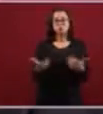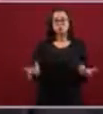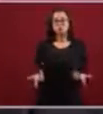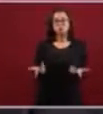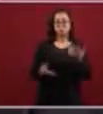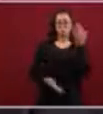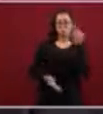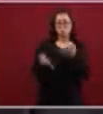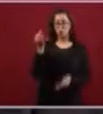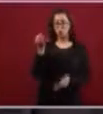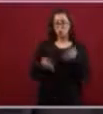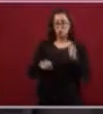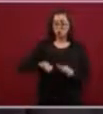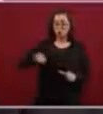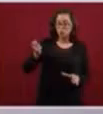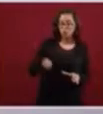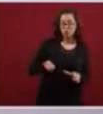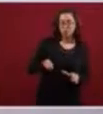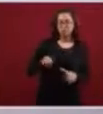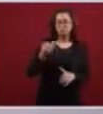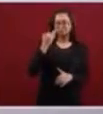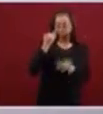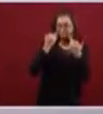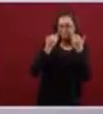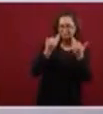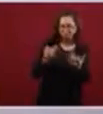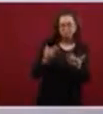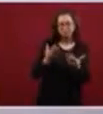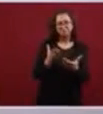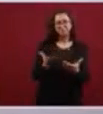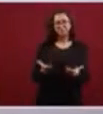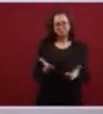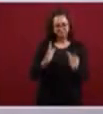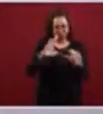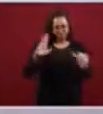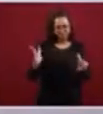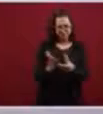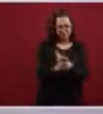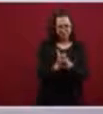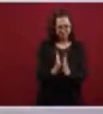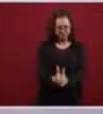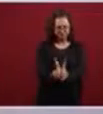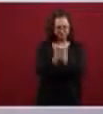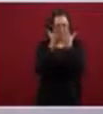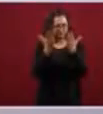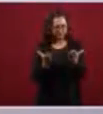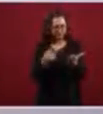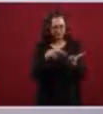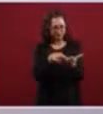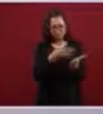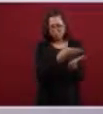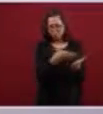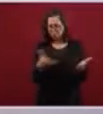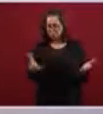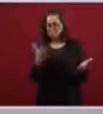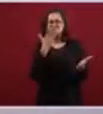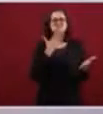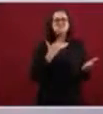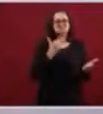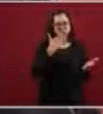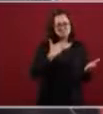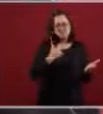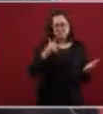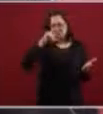ve que no está integrada una averiguación, no